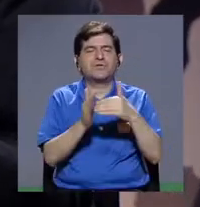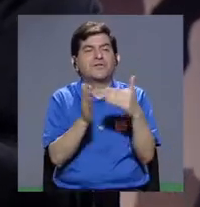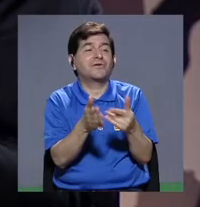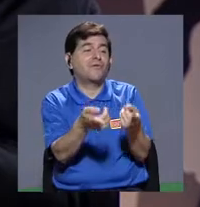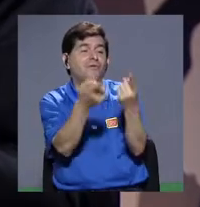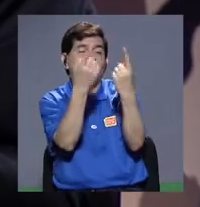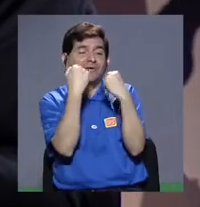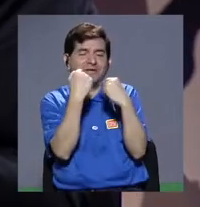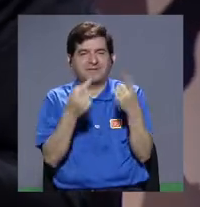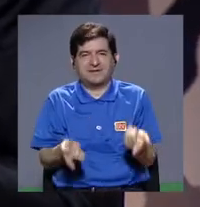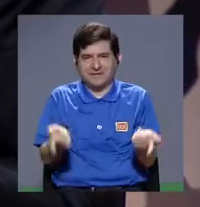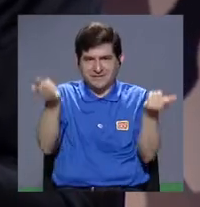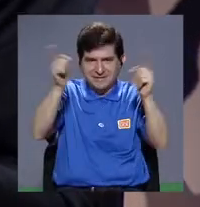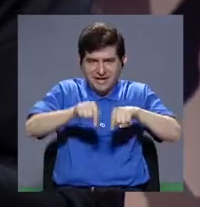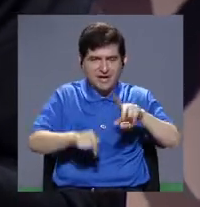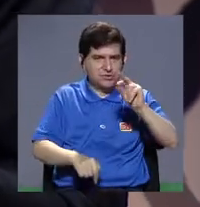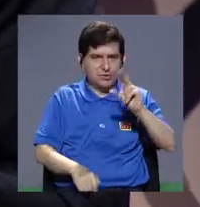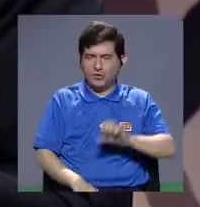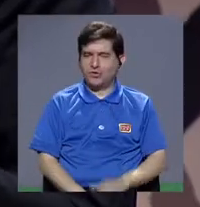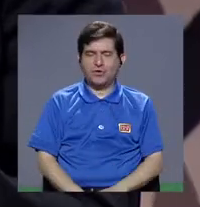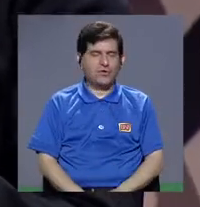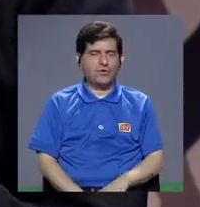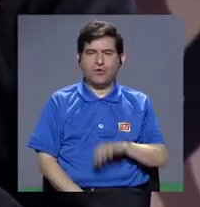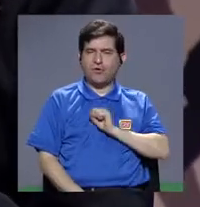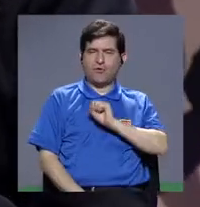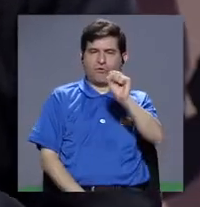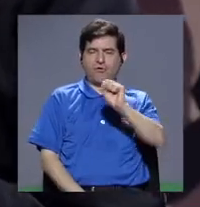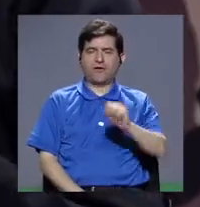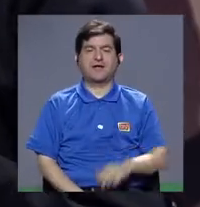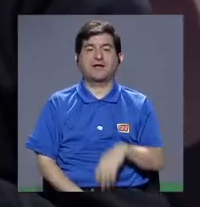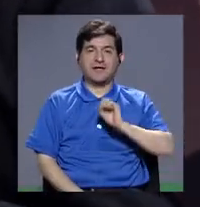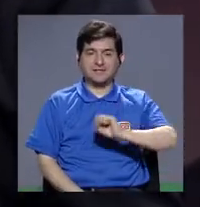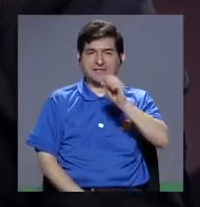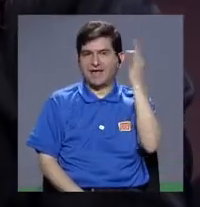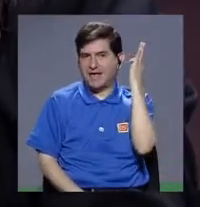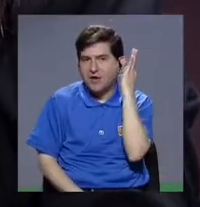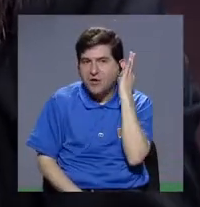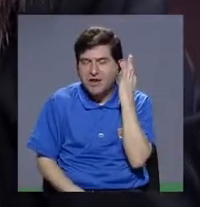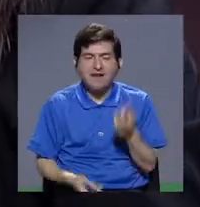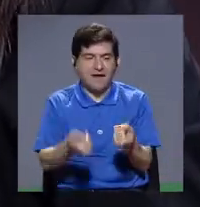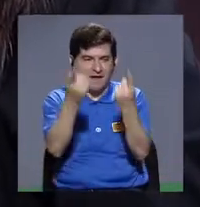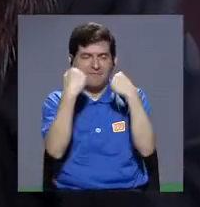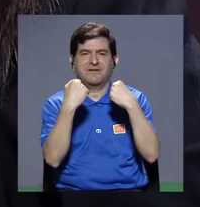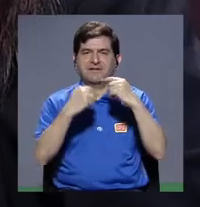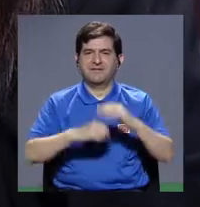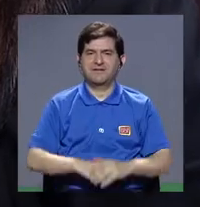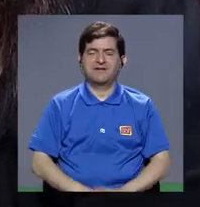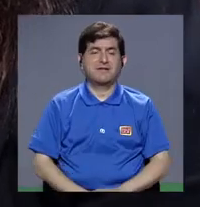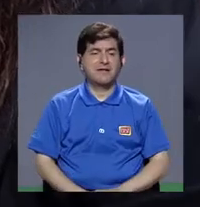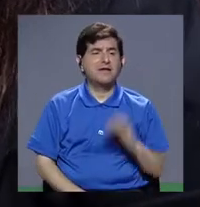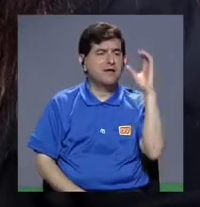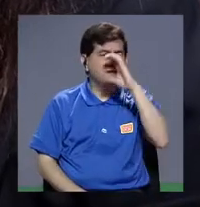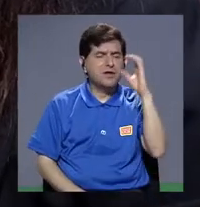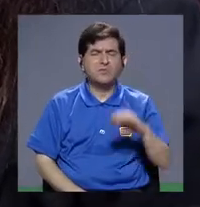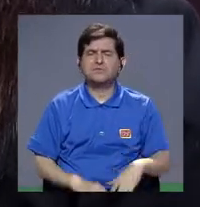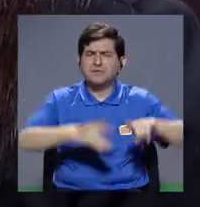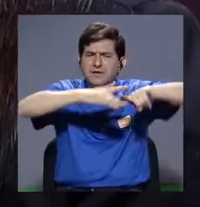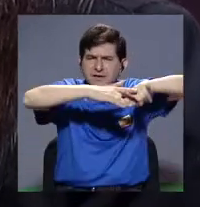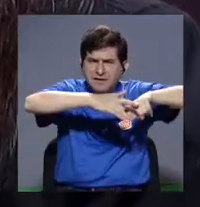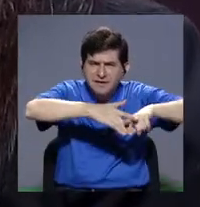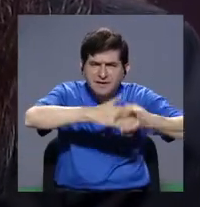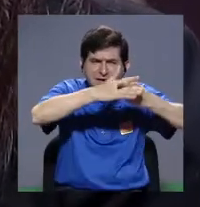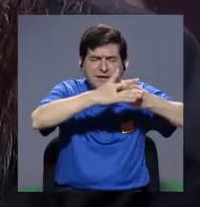retorno verdad en este caso no es un héroe sino que es una heroína que regresa y que buscan sus